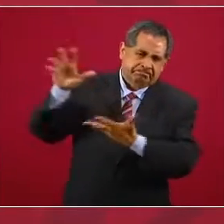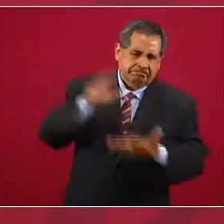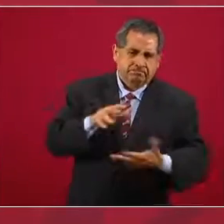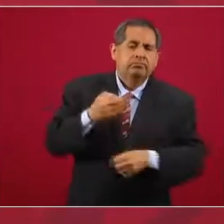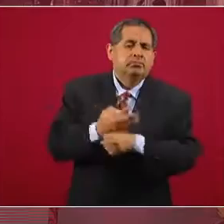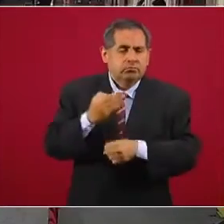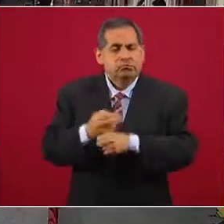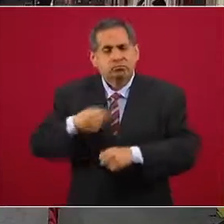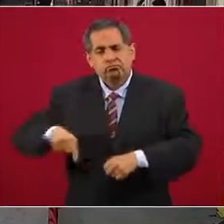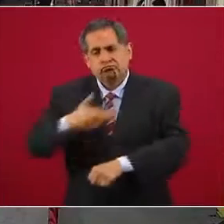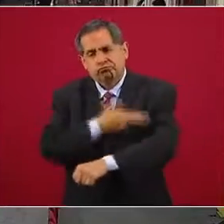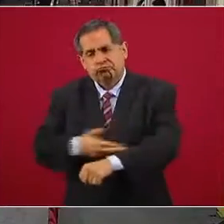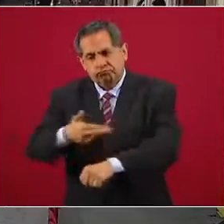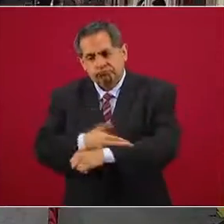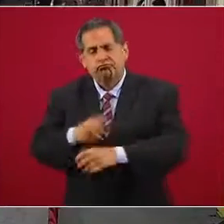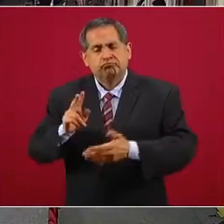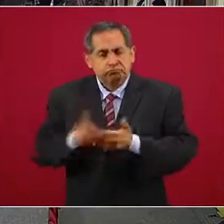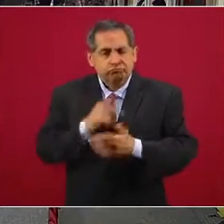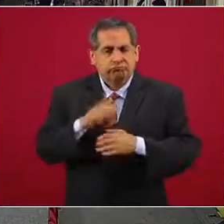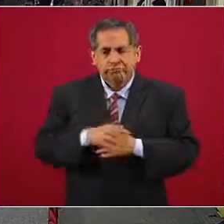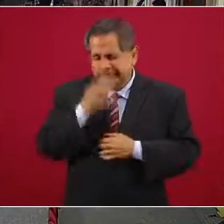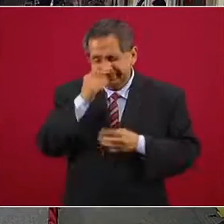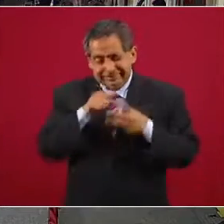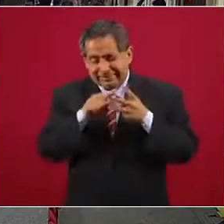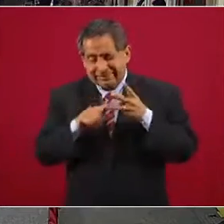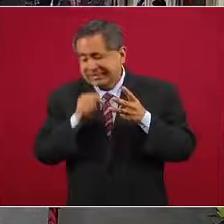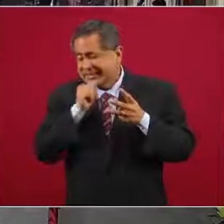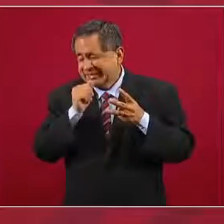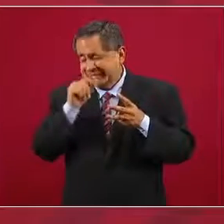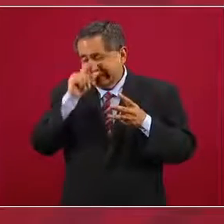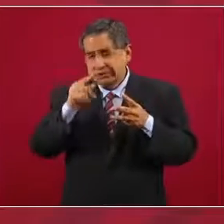ese camino, y repito, solo 3 están